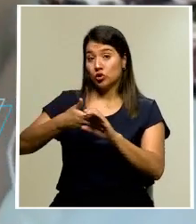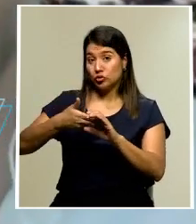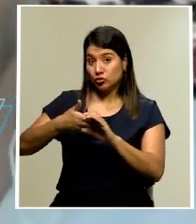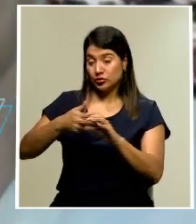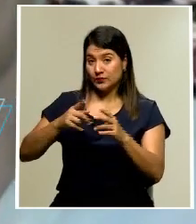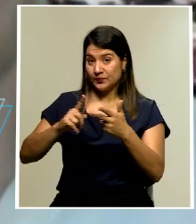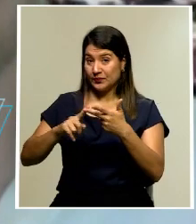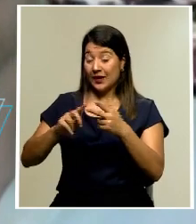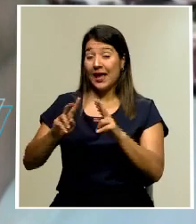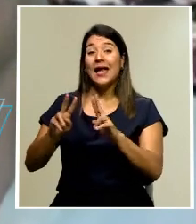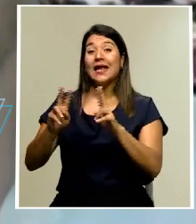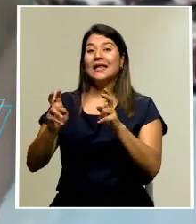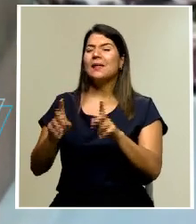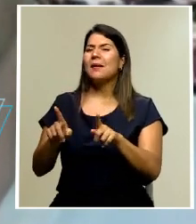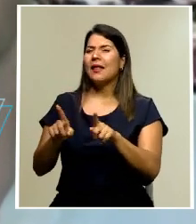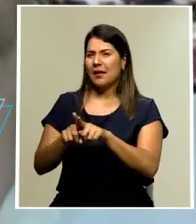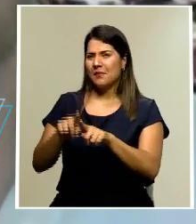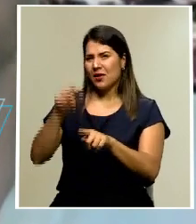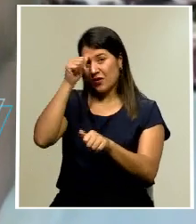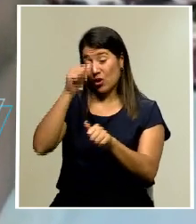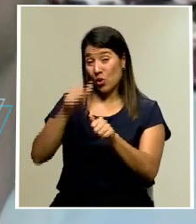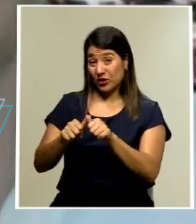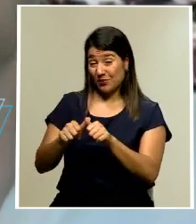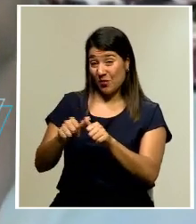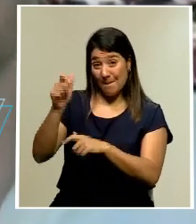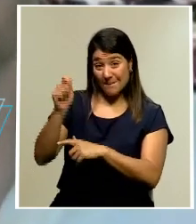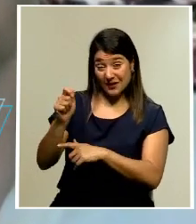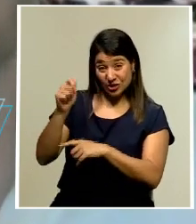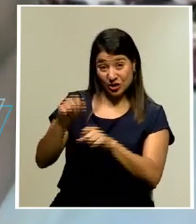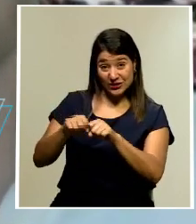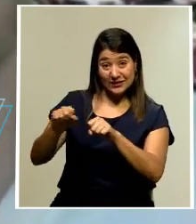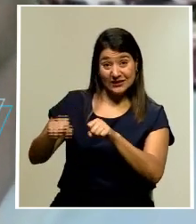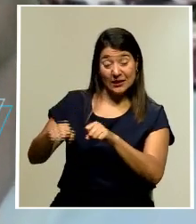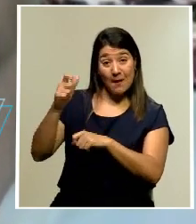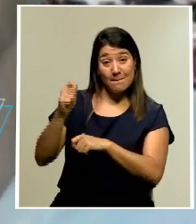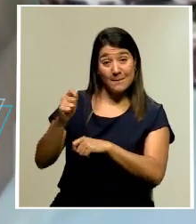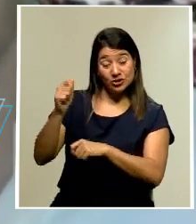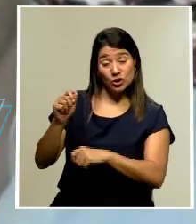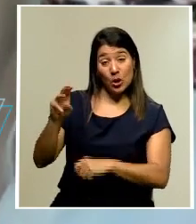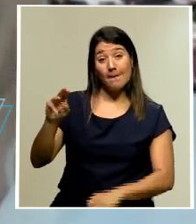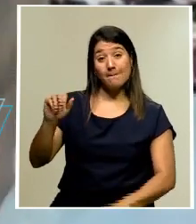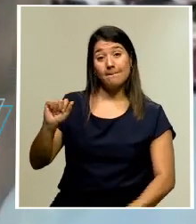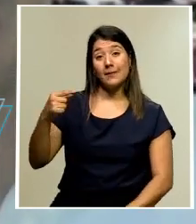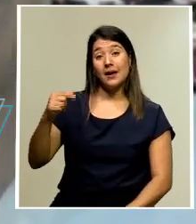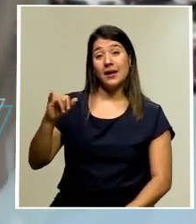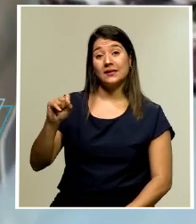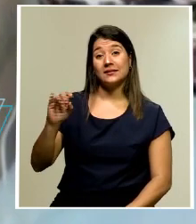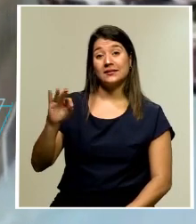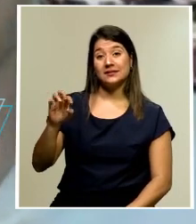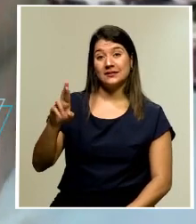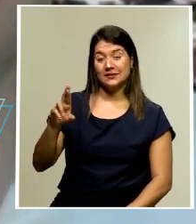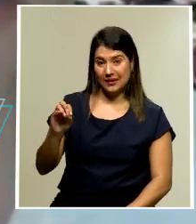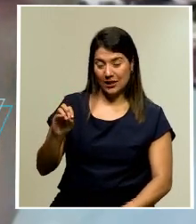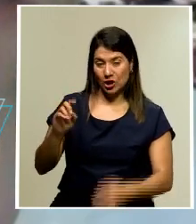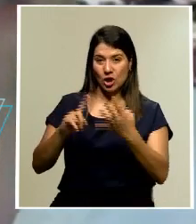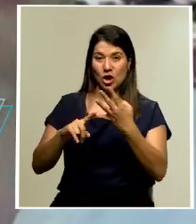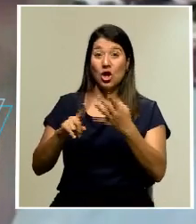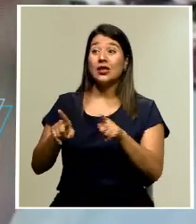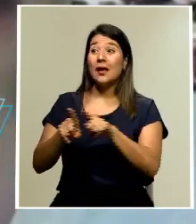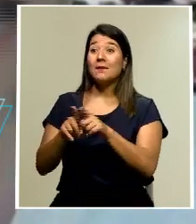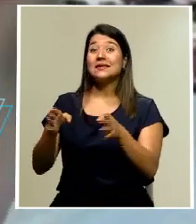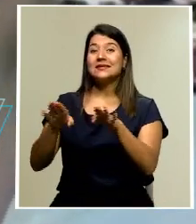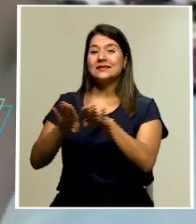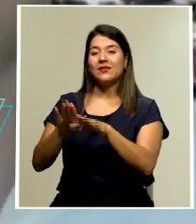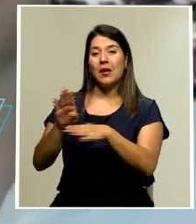el tema también, acordémonos de las pensiones, del sistema de pensiones del Magisterio Nacional, también el cierre del